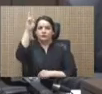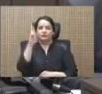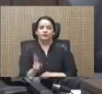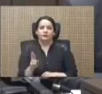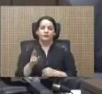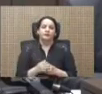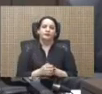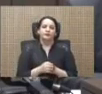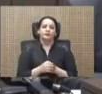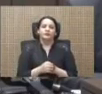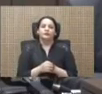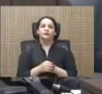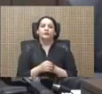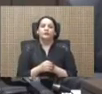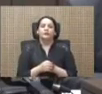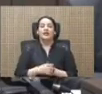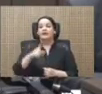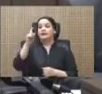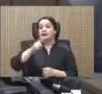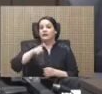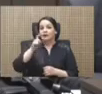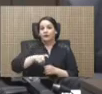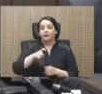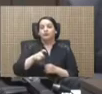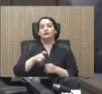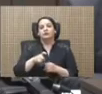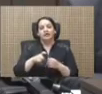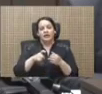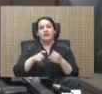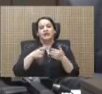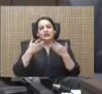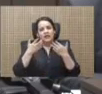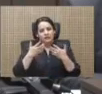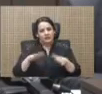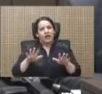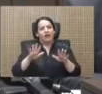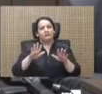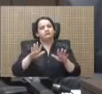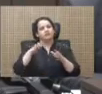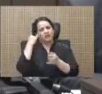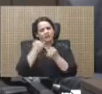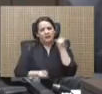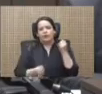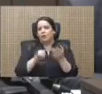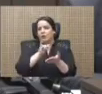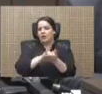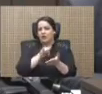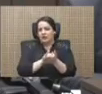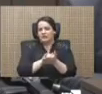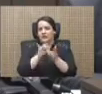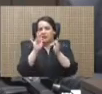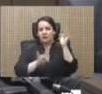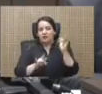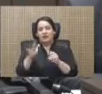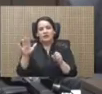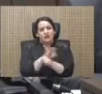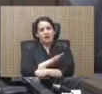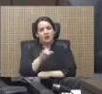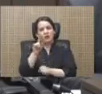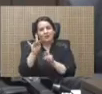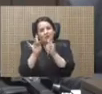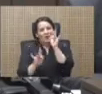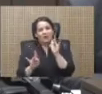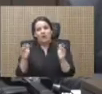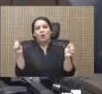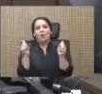costarricense. Debemos cerrar estas lagunas existentes y debemos llenar estos vacíos con una